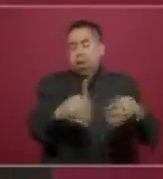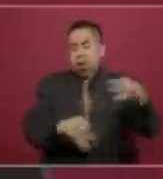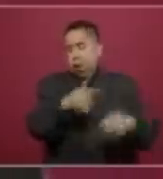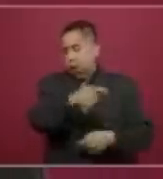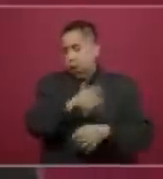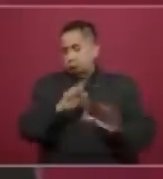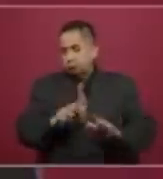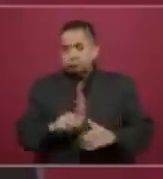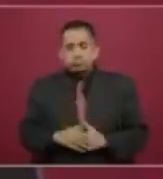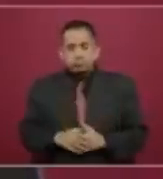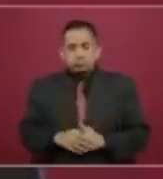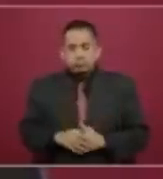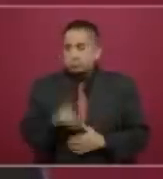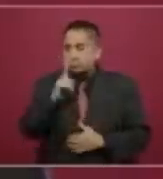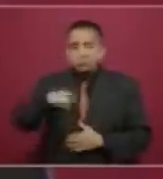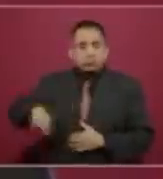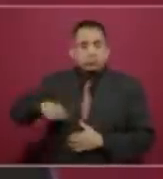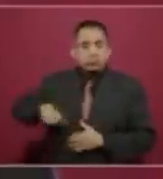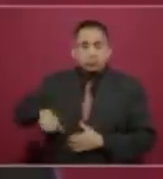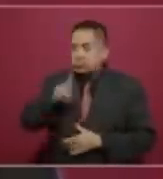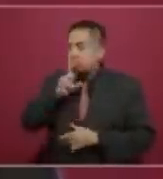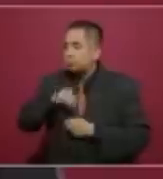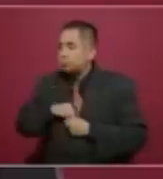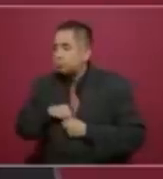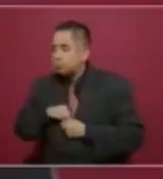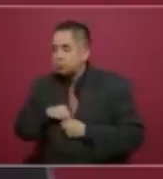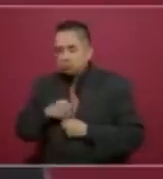No se guarda